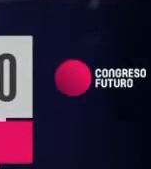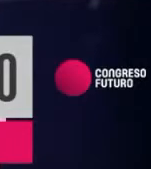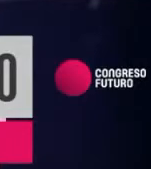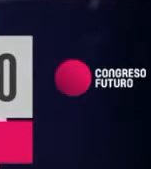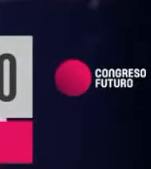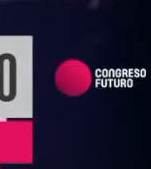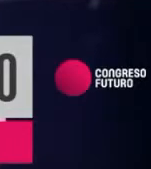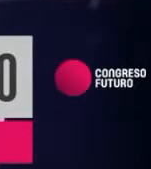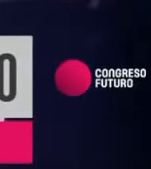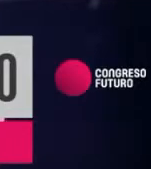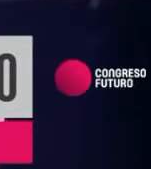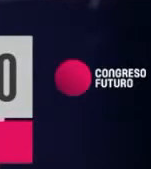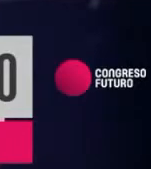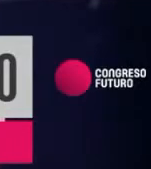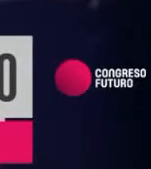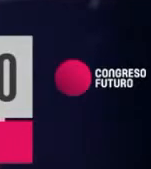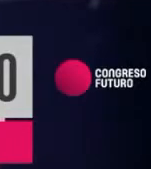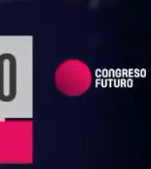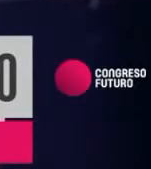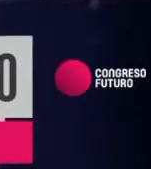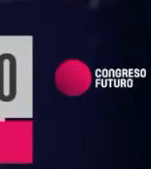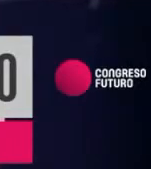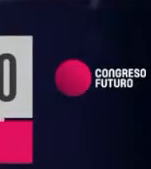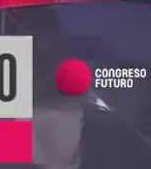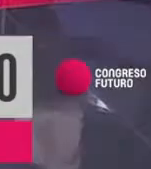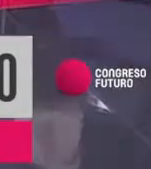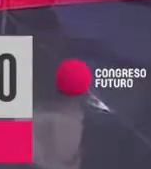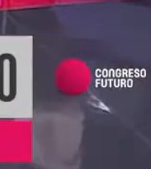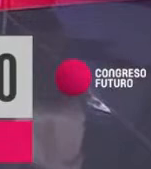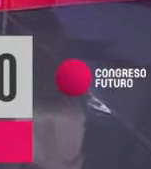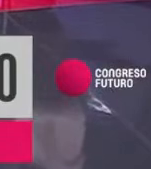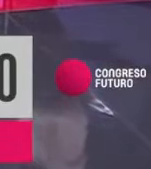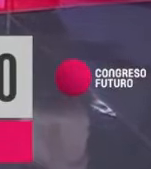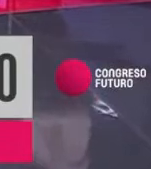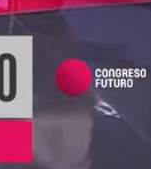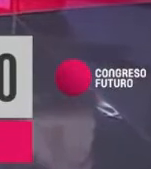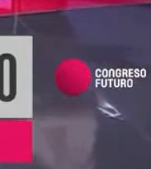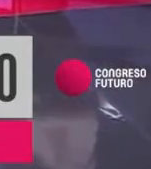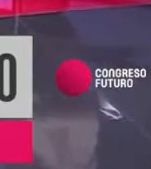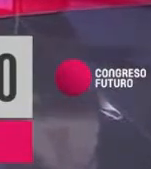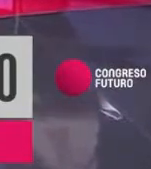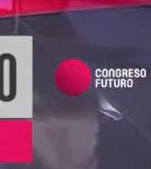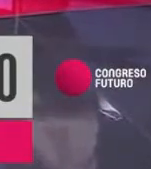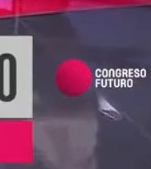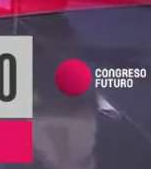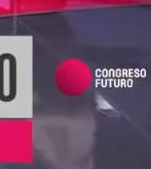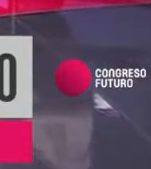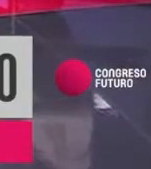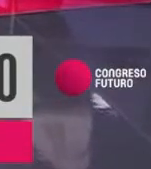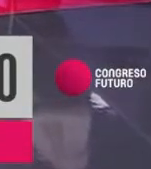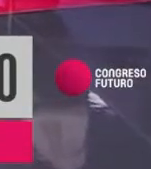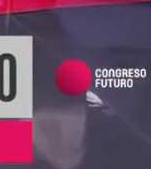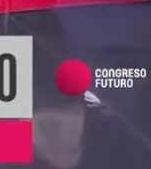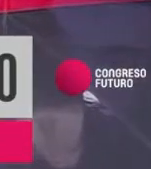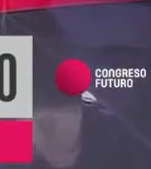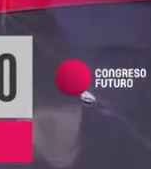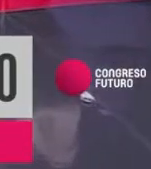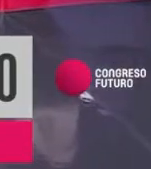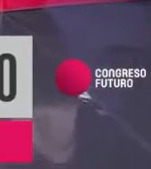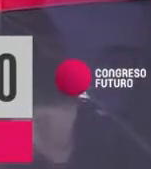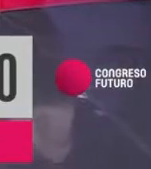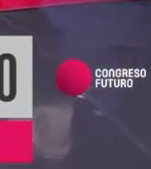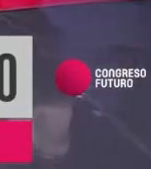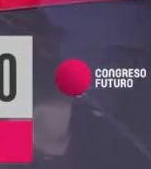también. Entonces, hay mucho que hacer, es un potencial tremendo el capital femenino, por decirlo así,